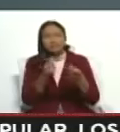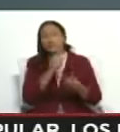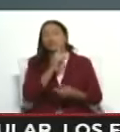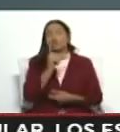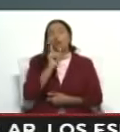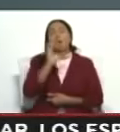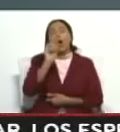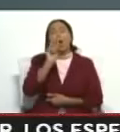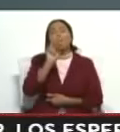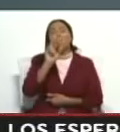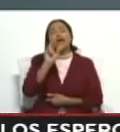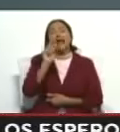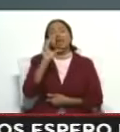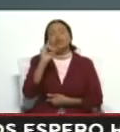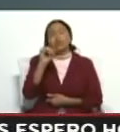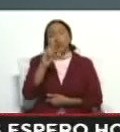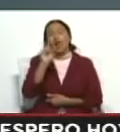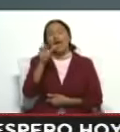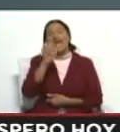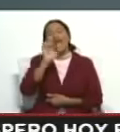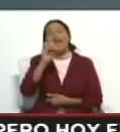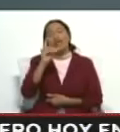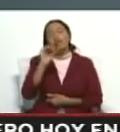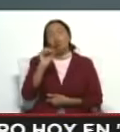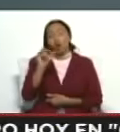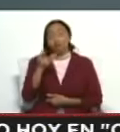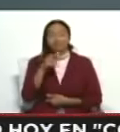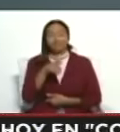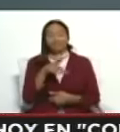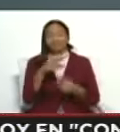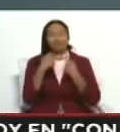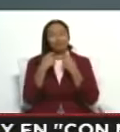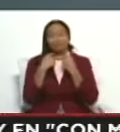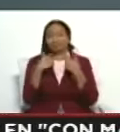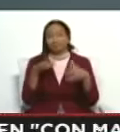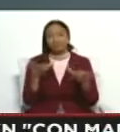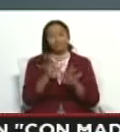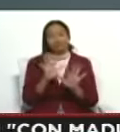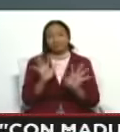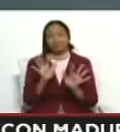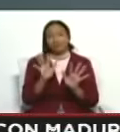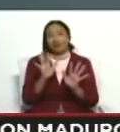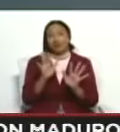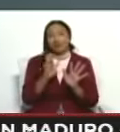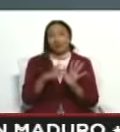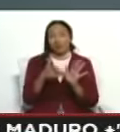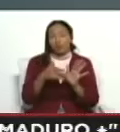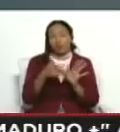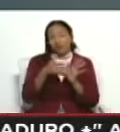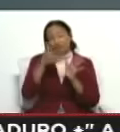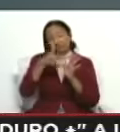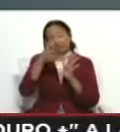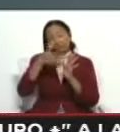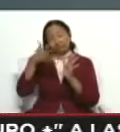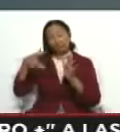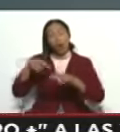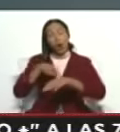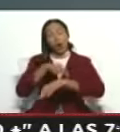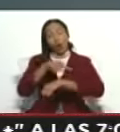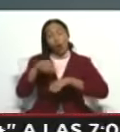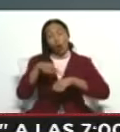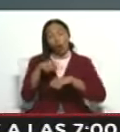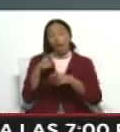lamentándose del fracaso de la misma, porque en el desarrollo de las largas horas comentaban